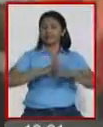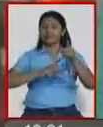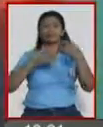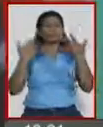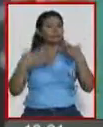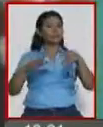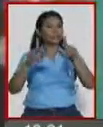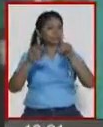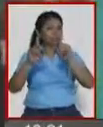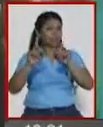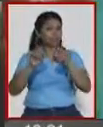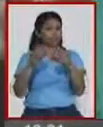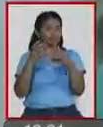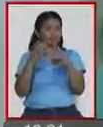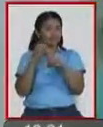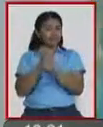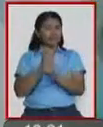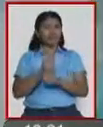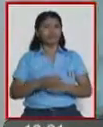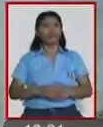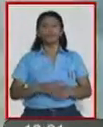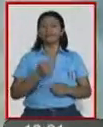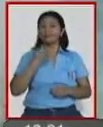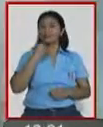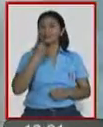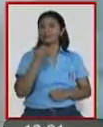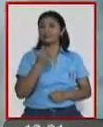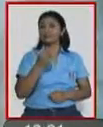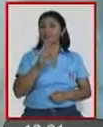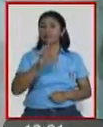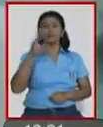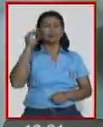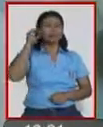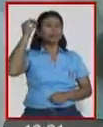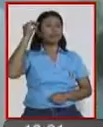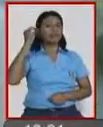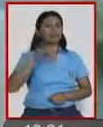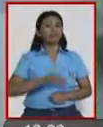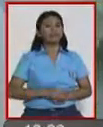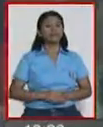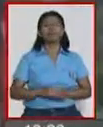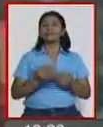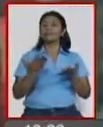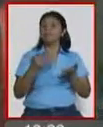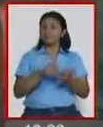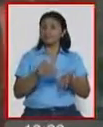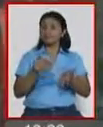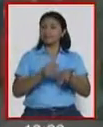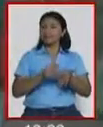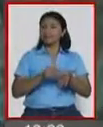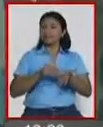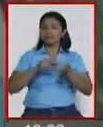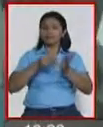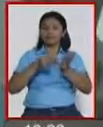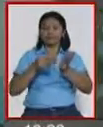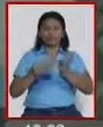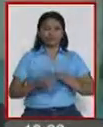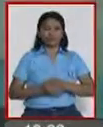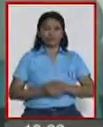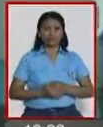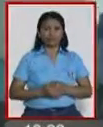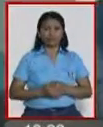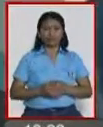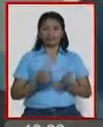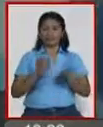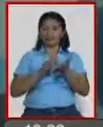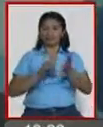se le consultó sobre un tema concreto y expresó una opinión concreta, el insistir sobre el tema es precisamente